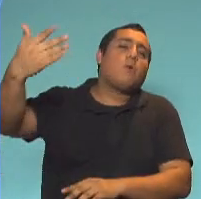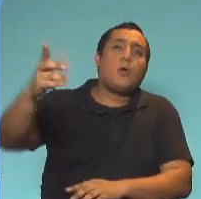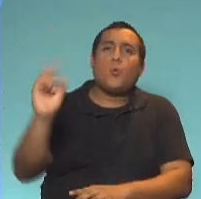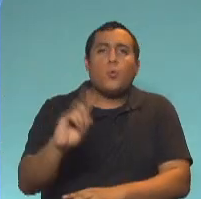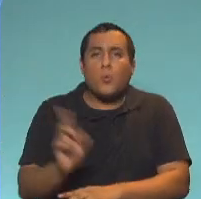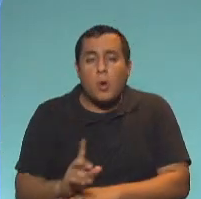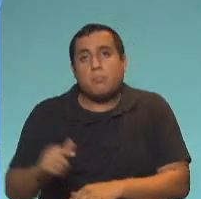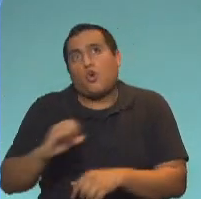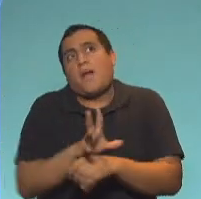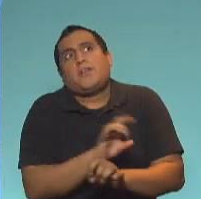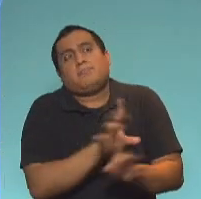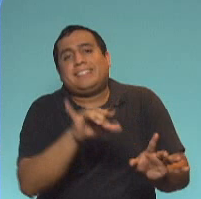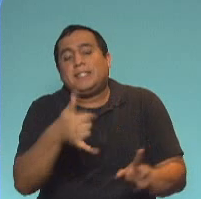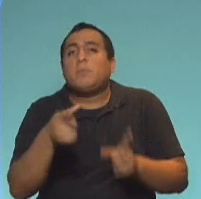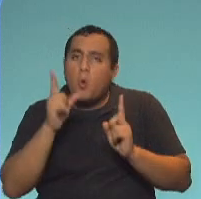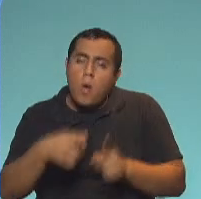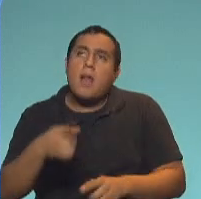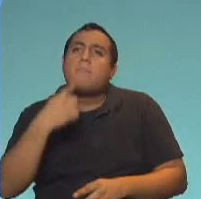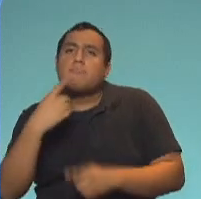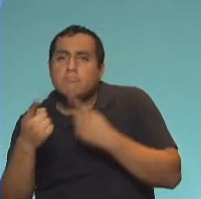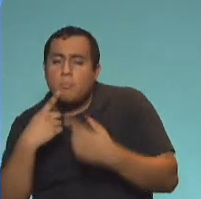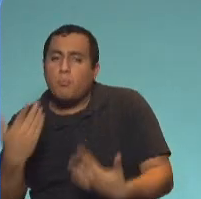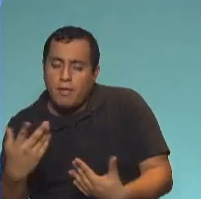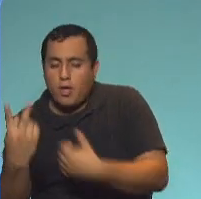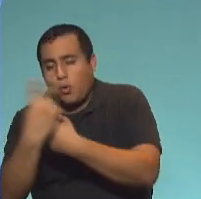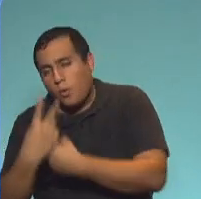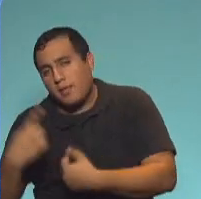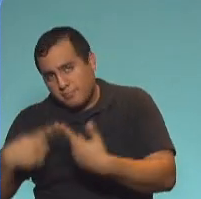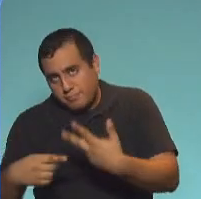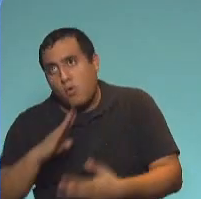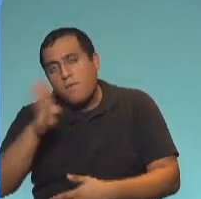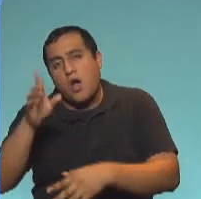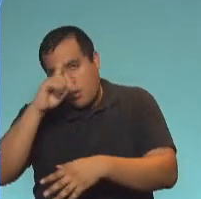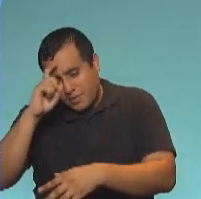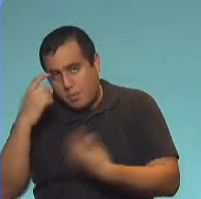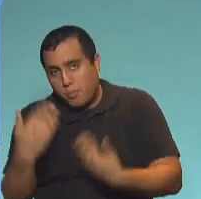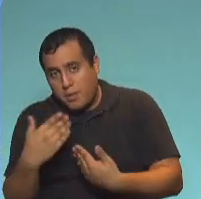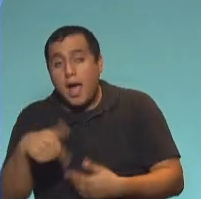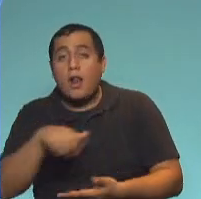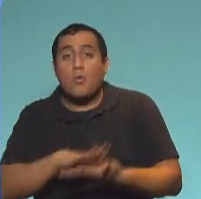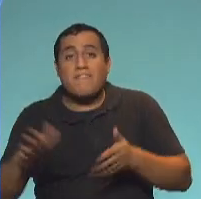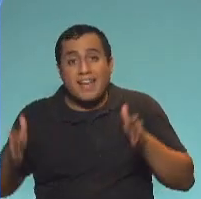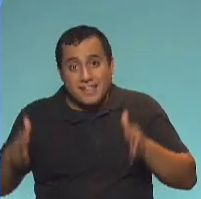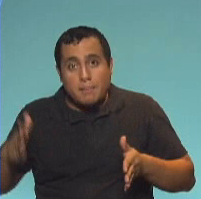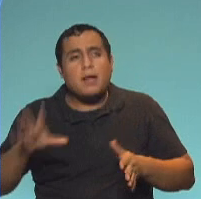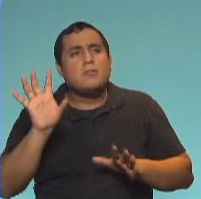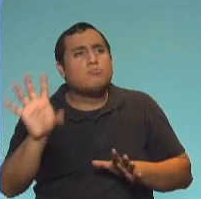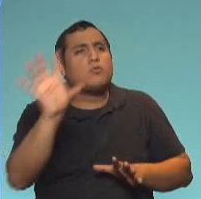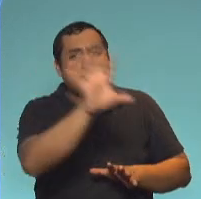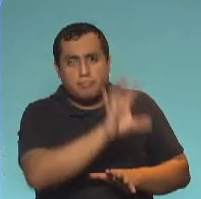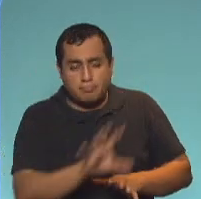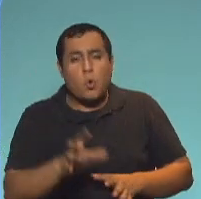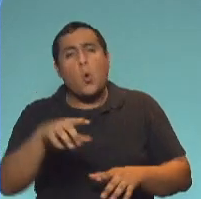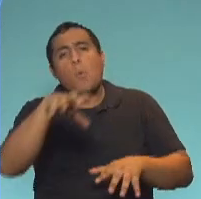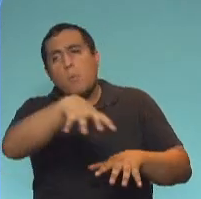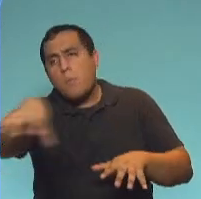pesar de la pandemia con los cuidados que corresponden y seguimos recomendando en esta nueva etapa a cada una de las jurisdicciones a cada uno de